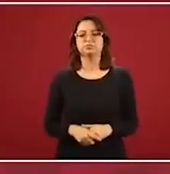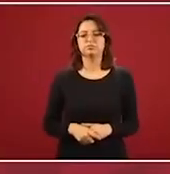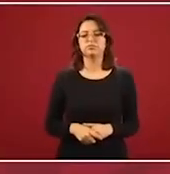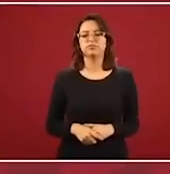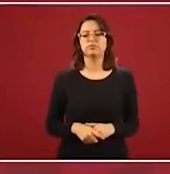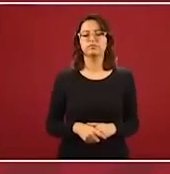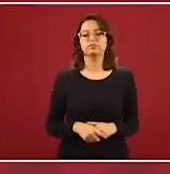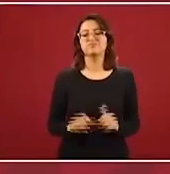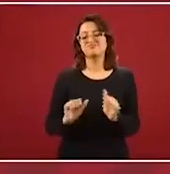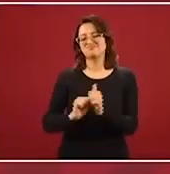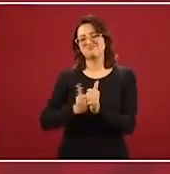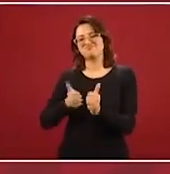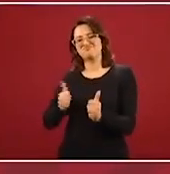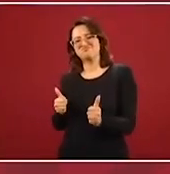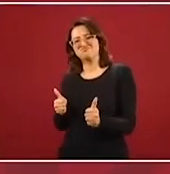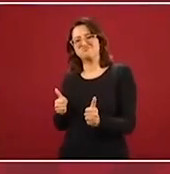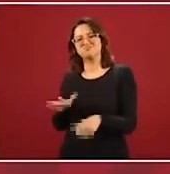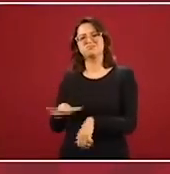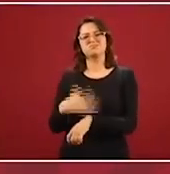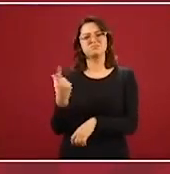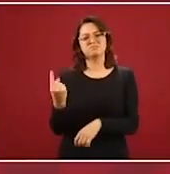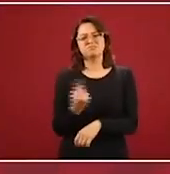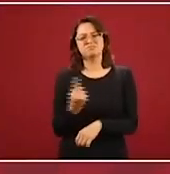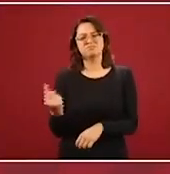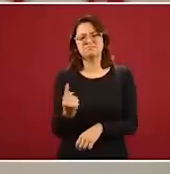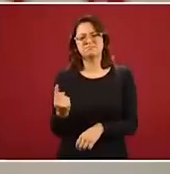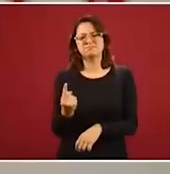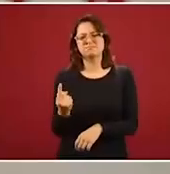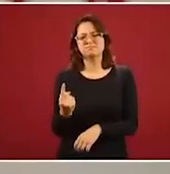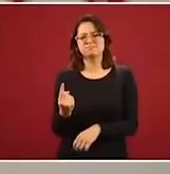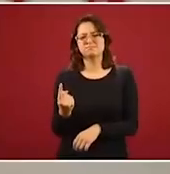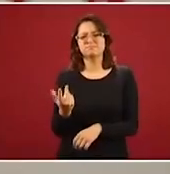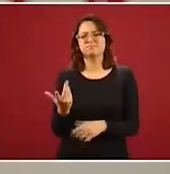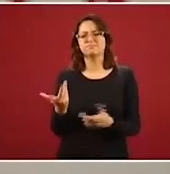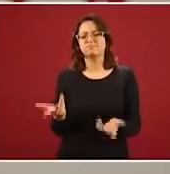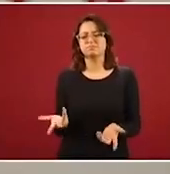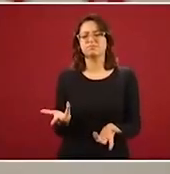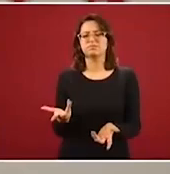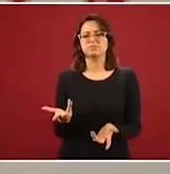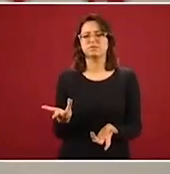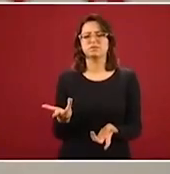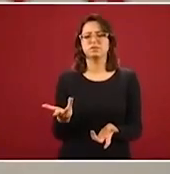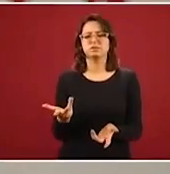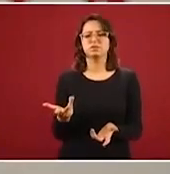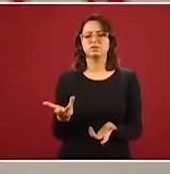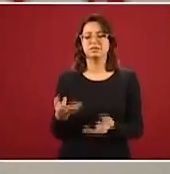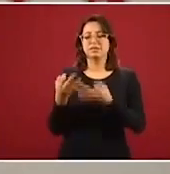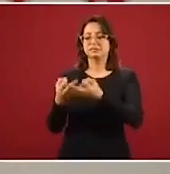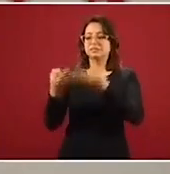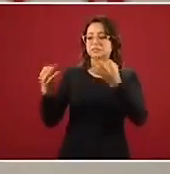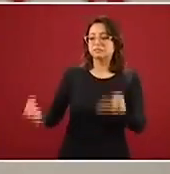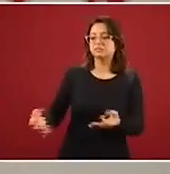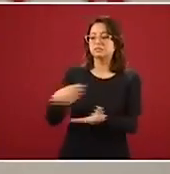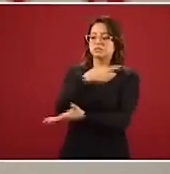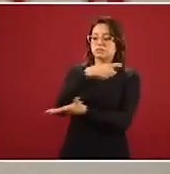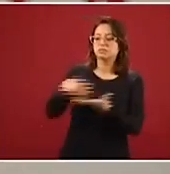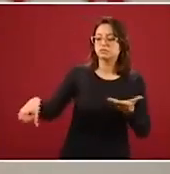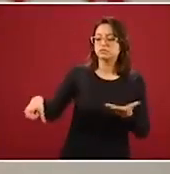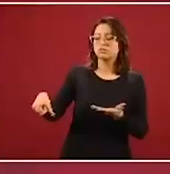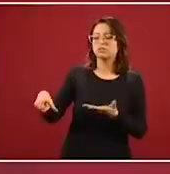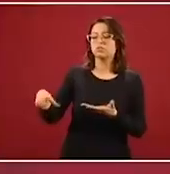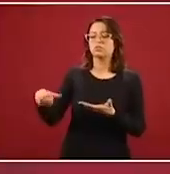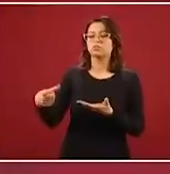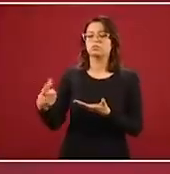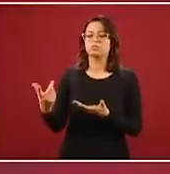que tuvimos fue porque no se tuvieron a tiempo los terrenos